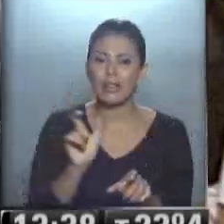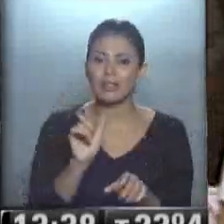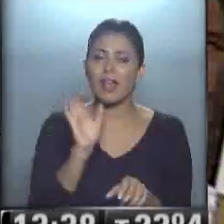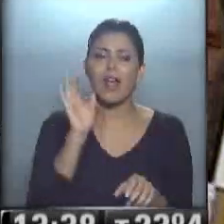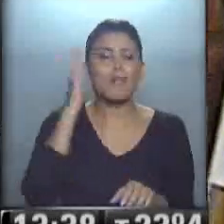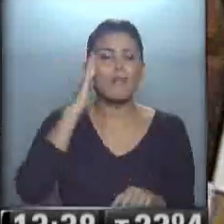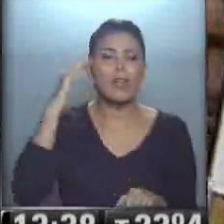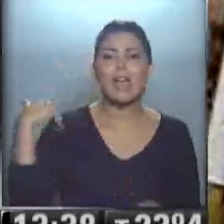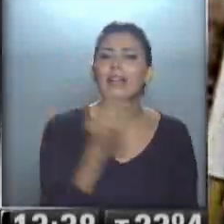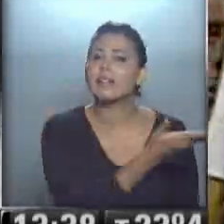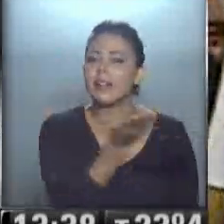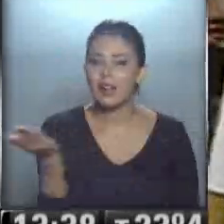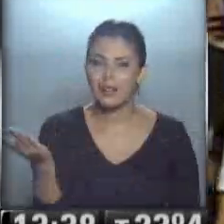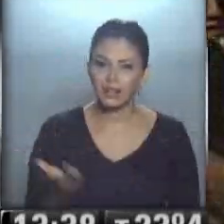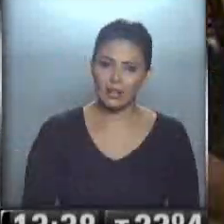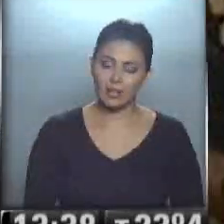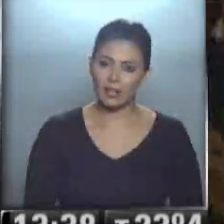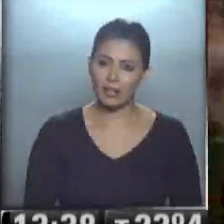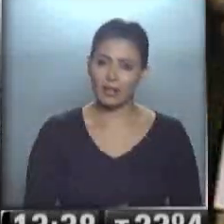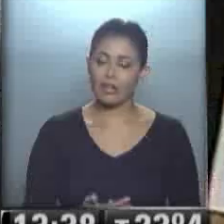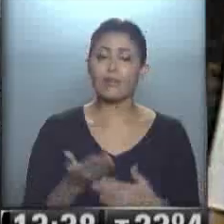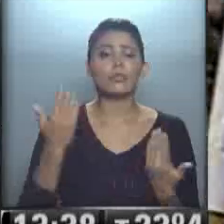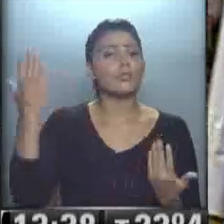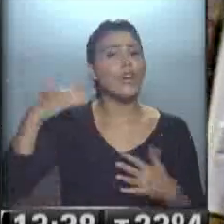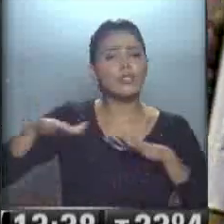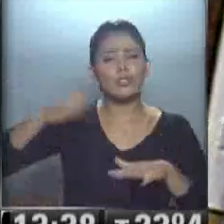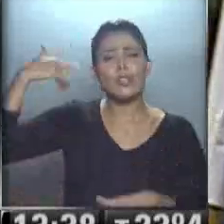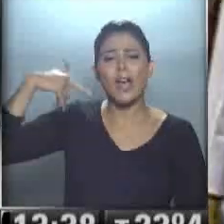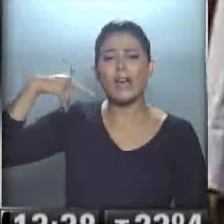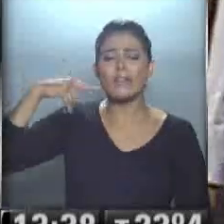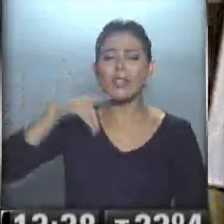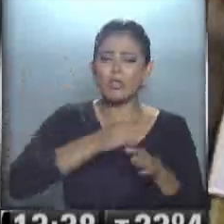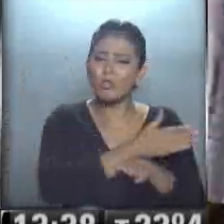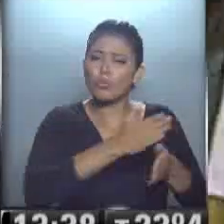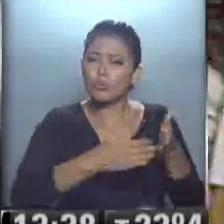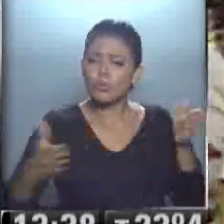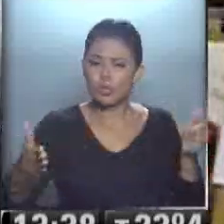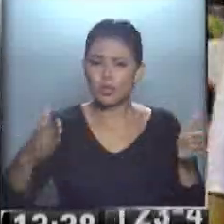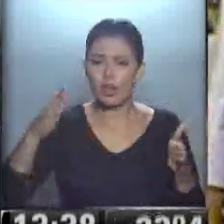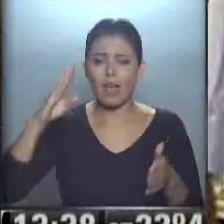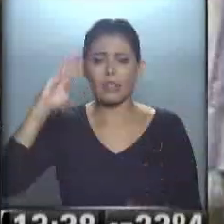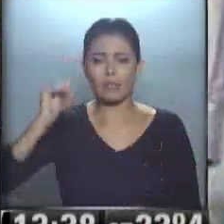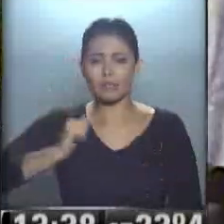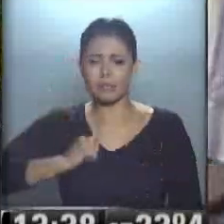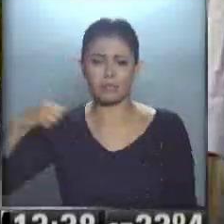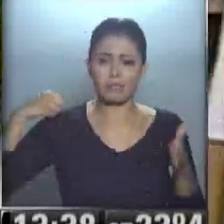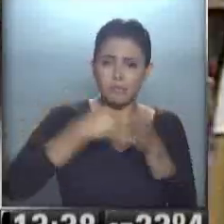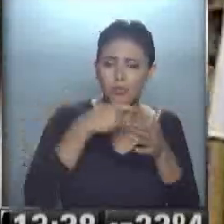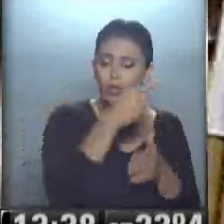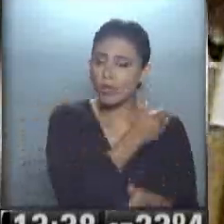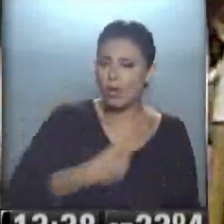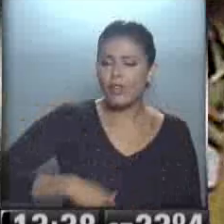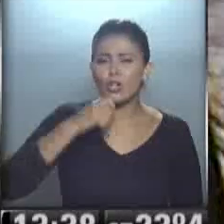colectiva la que hará que lo que sucedió durante la dictadura no vuelva a suceder nunca más. Para quienes le tocó vivirla,